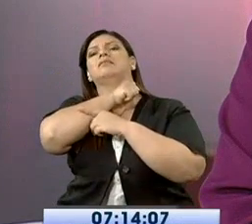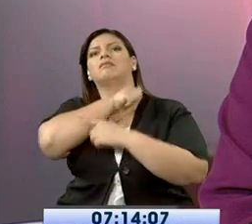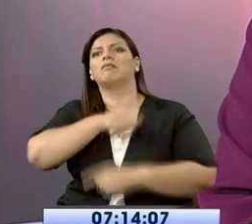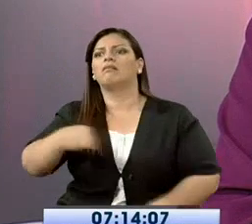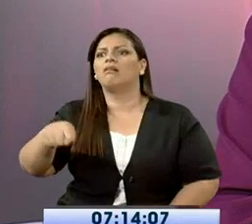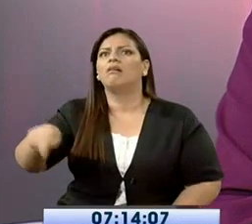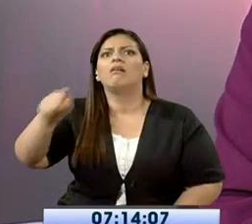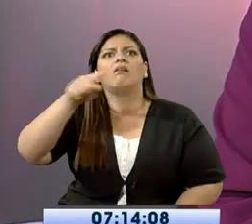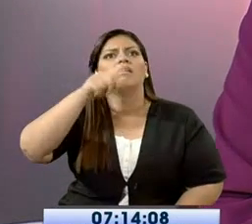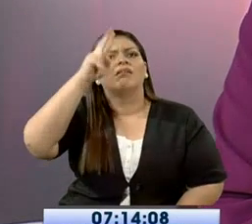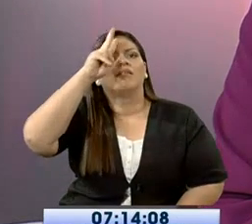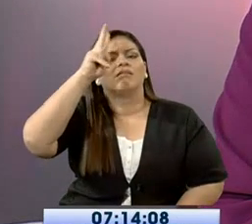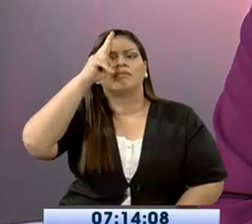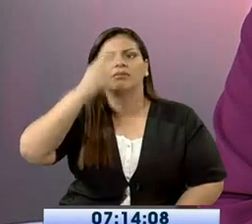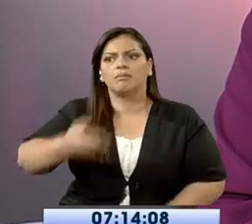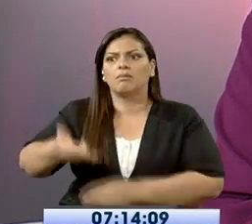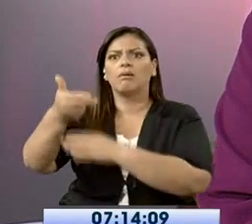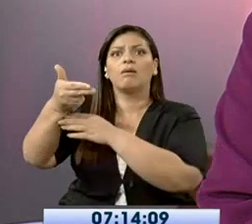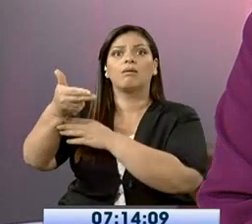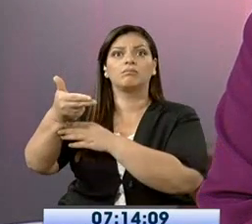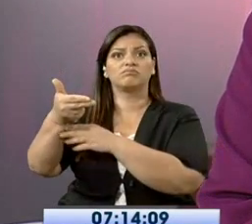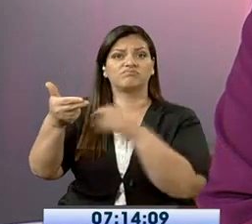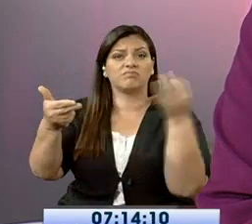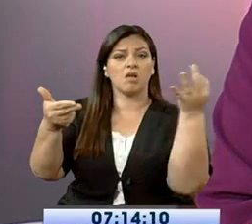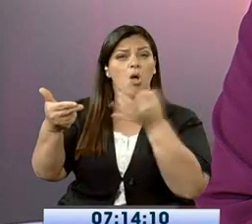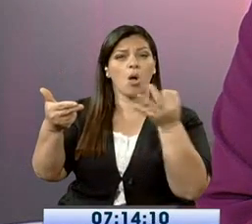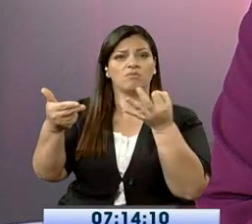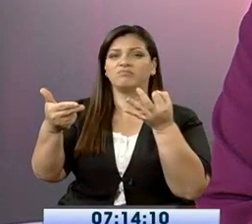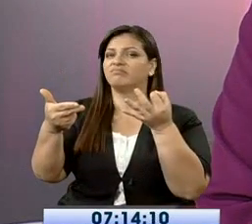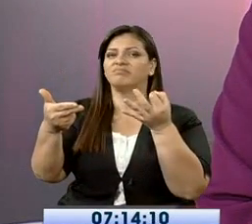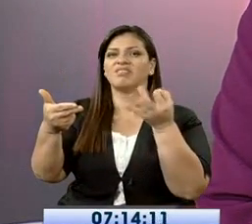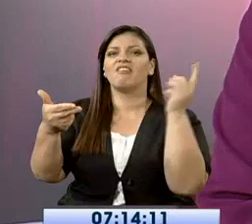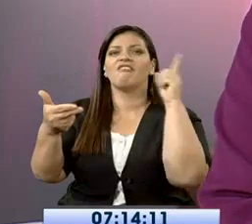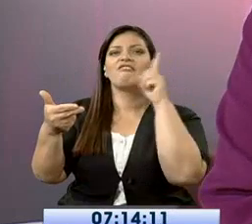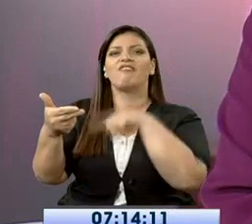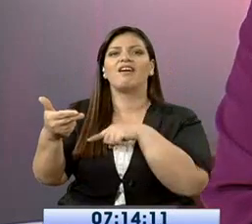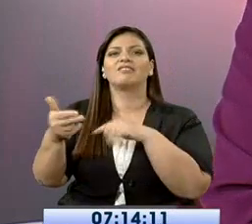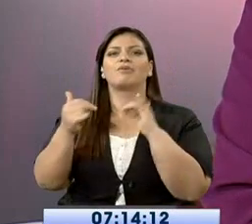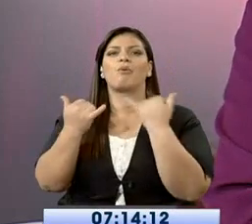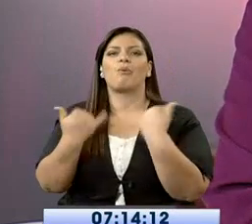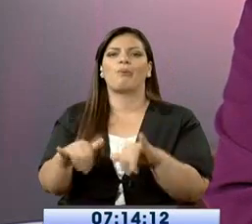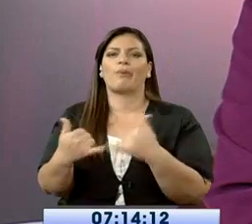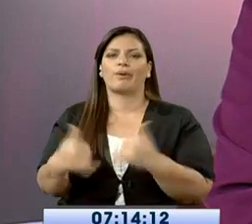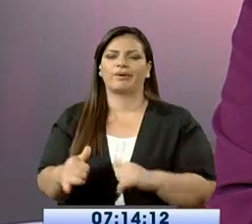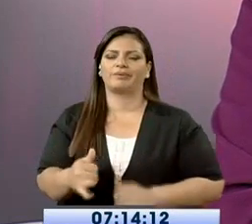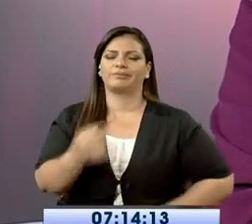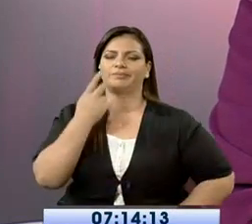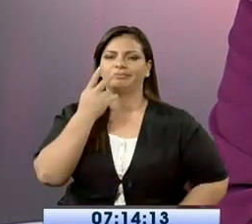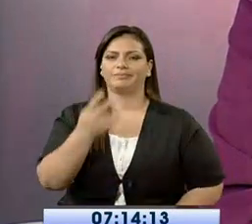que amedrentaron al conductor era de juguete. Veamos la nota.